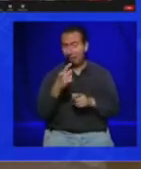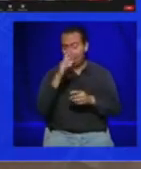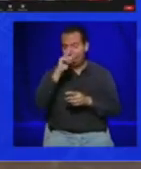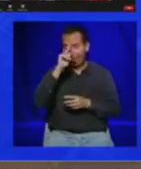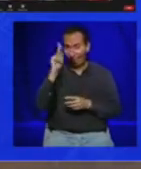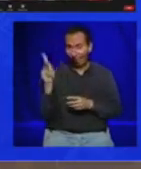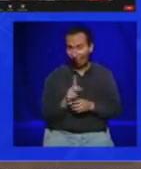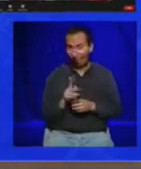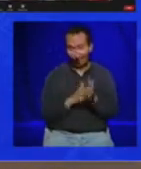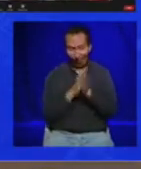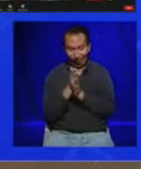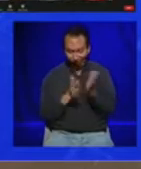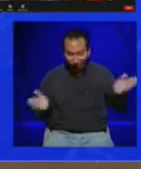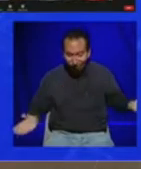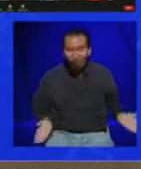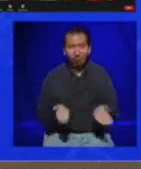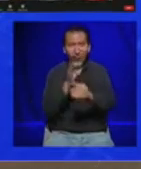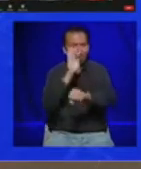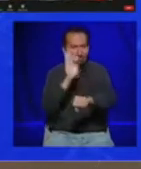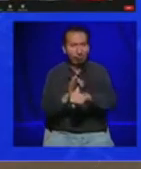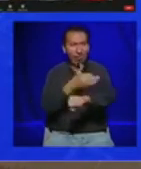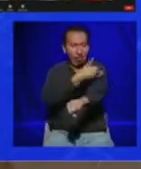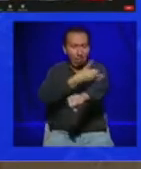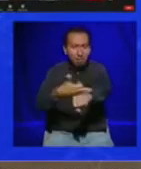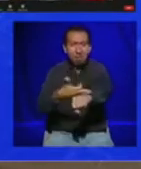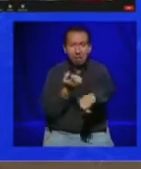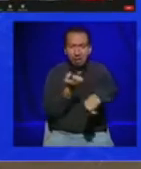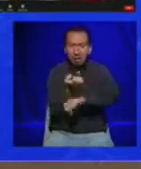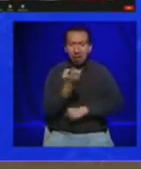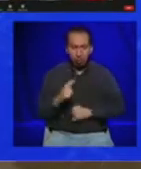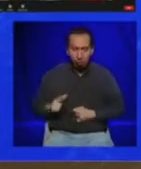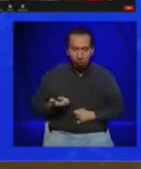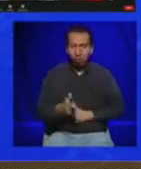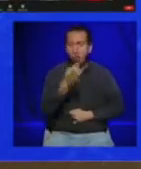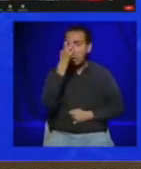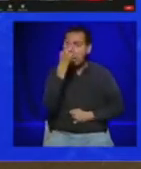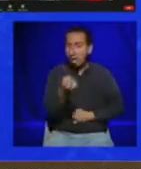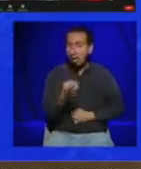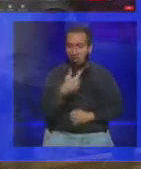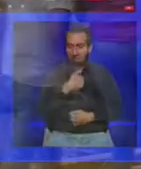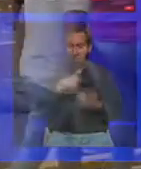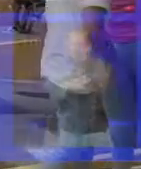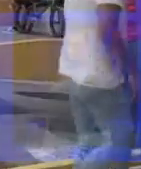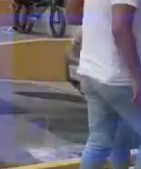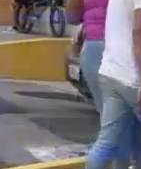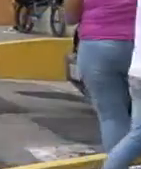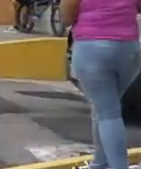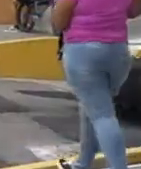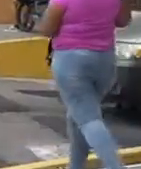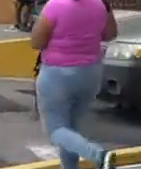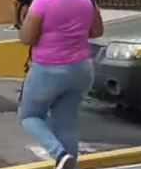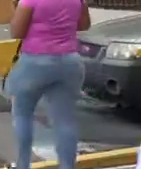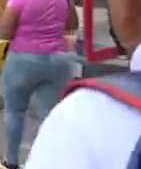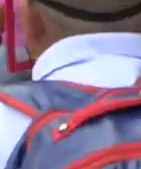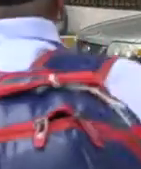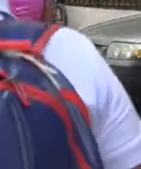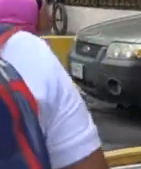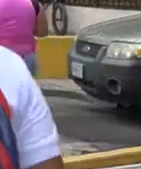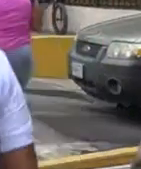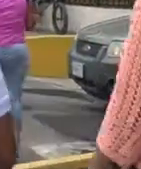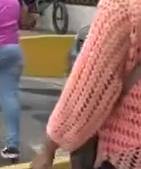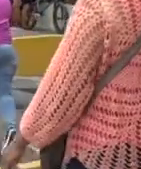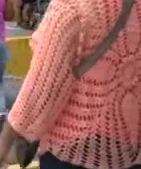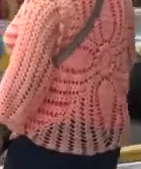proteger e impulsar a las familias guanajuatenses. Ese es hoy mi compromiso y esa es nuestra